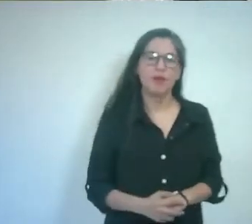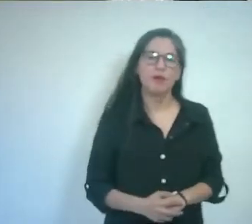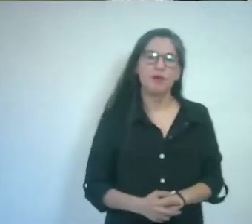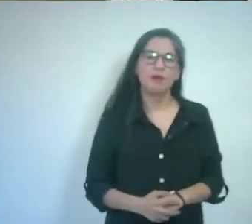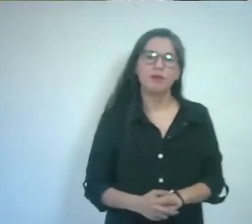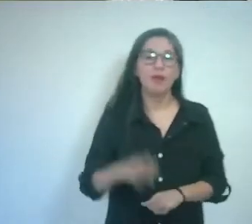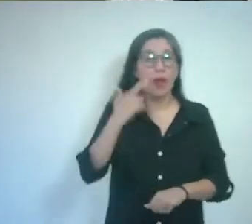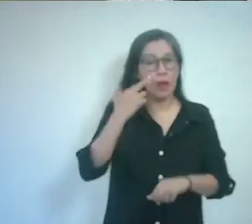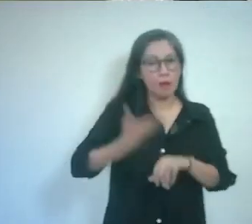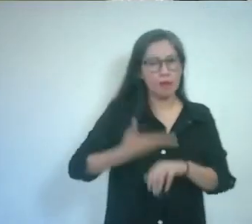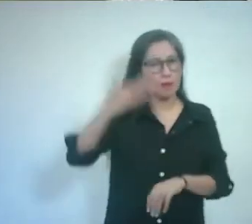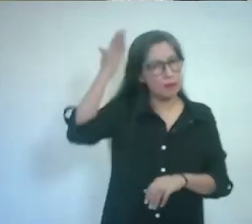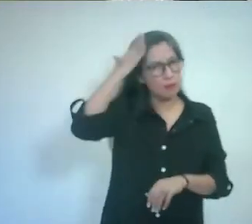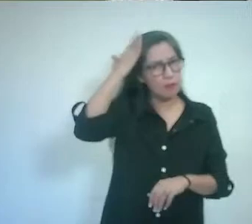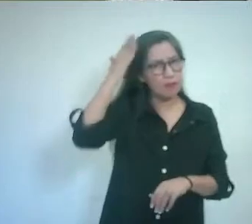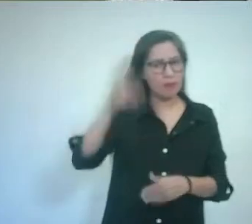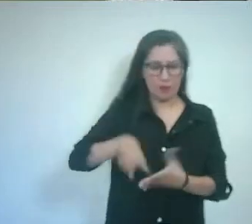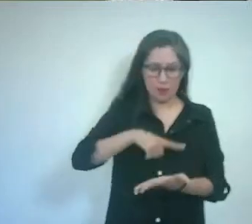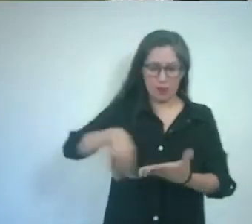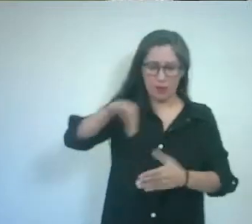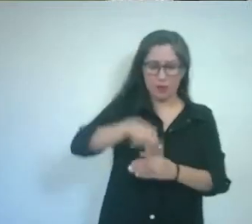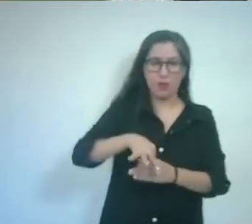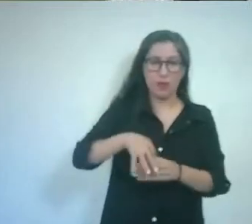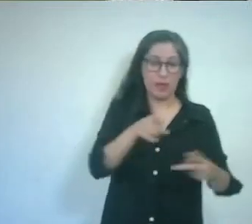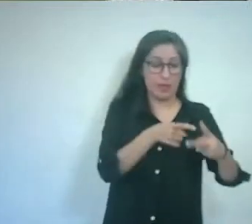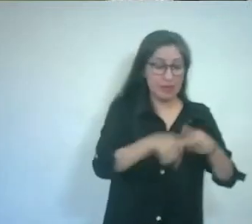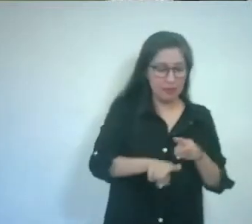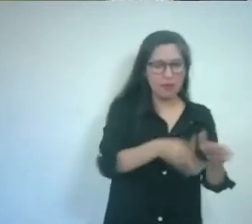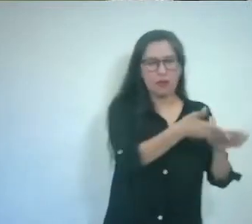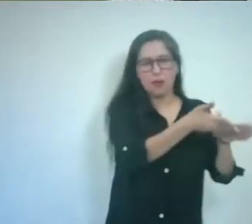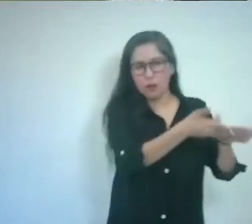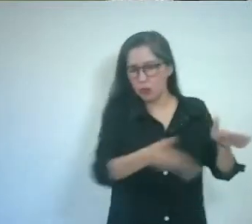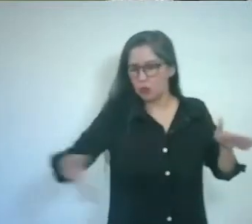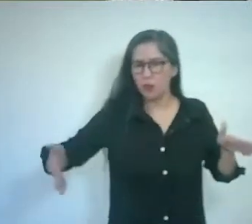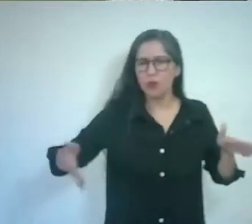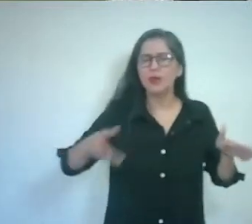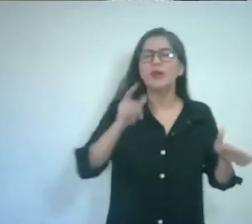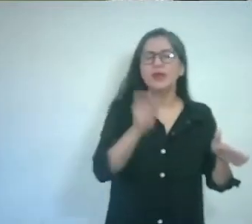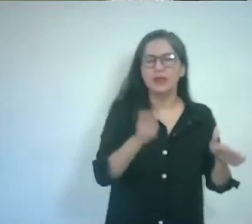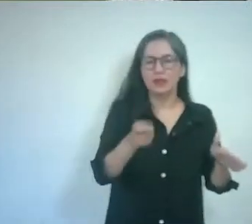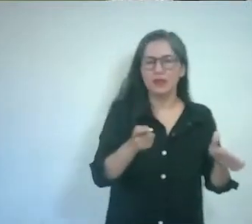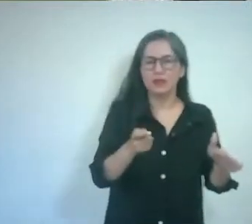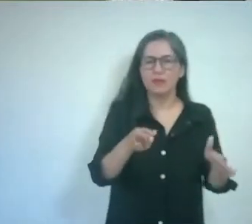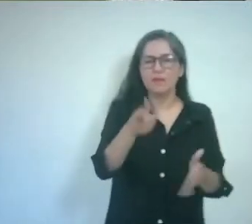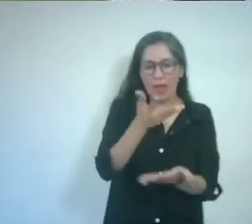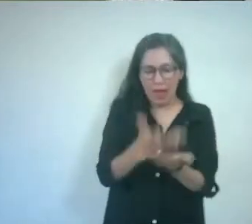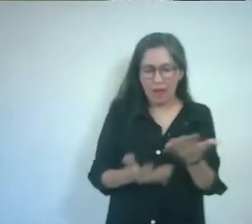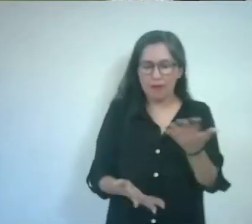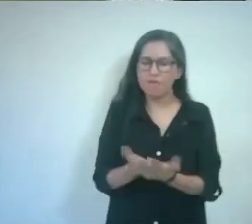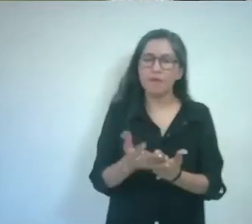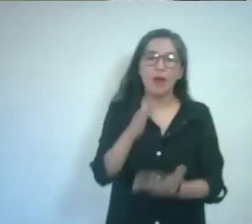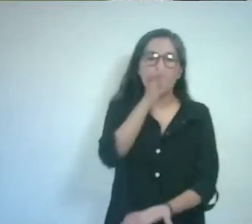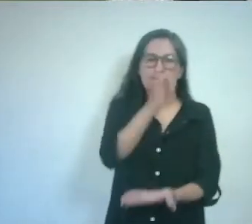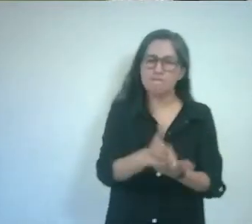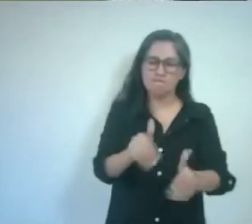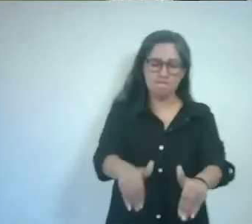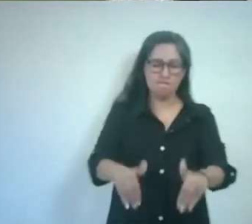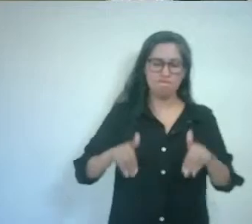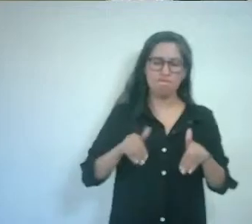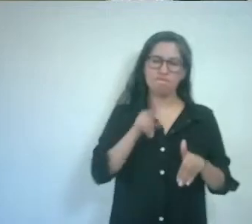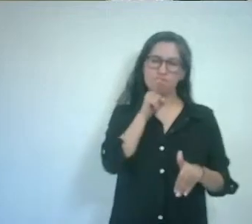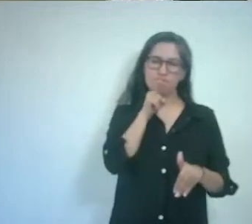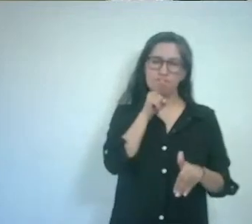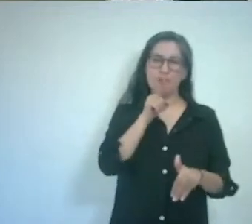A las autoridades electorales, al comienzo de esta jornada electoral, exigimos actuar con imparcialidad, bajo los principios